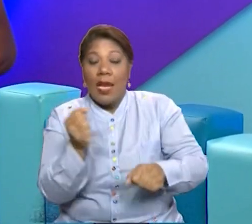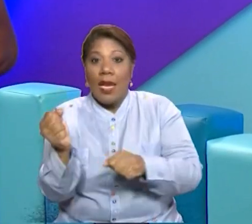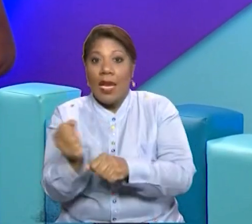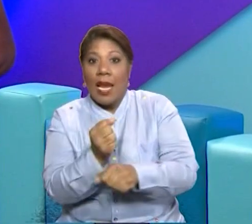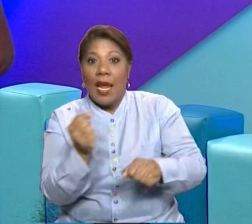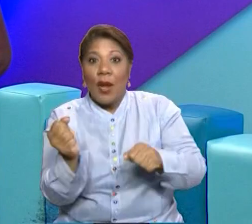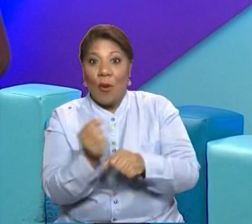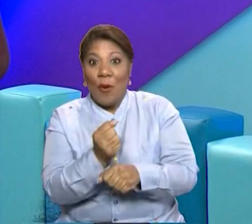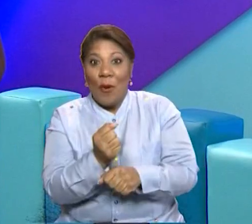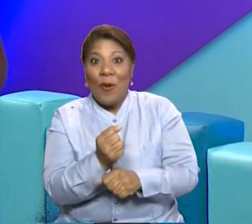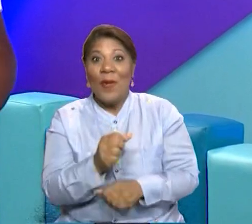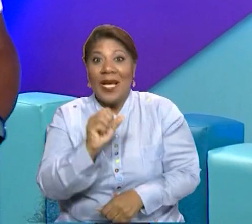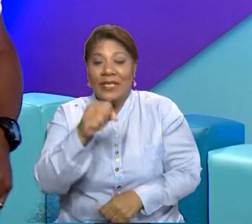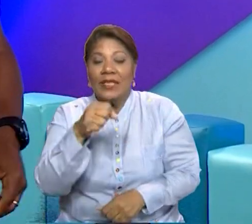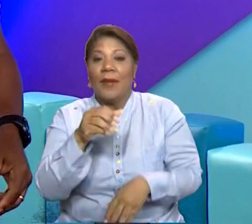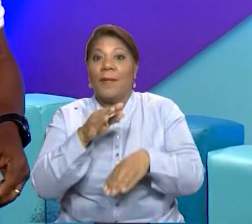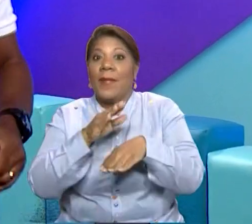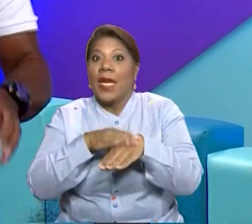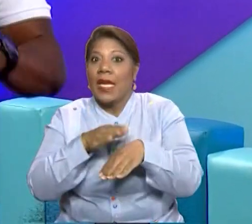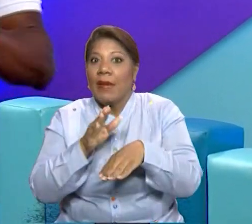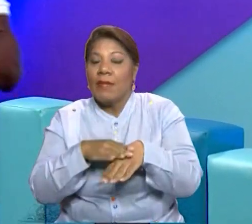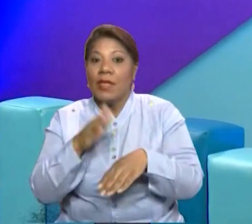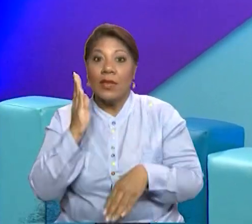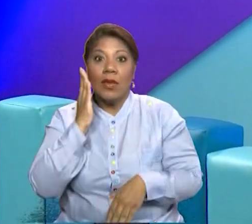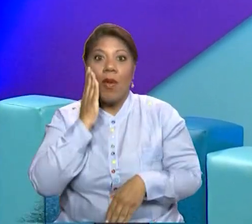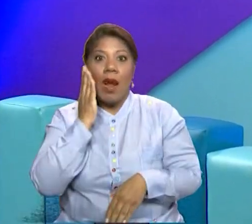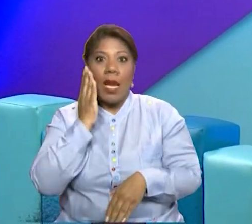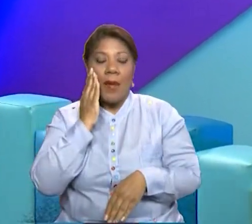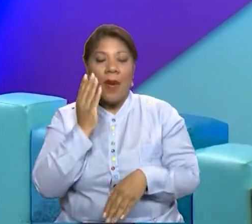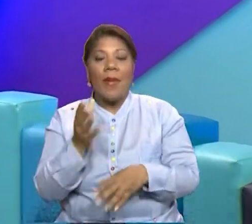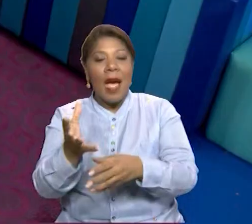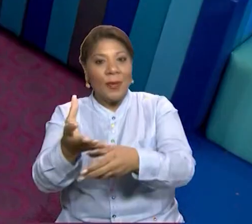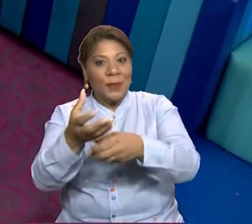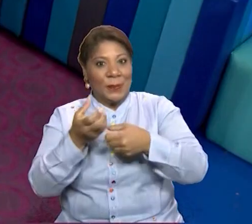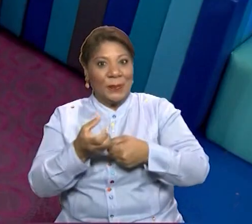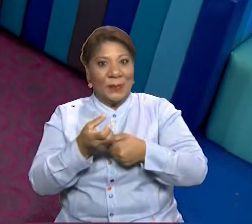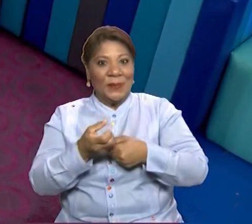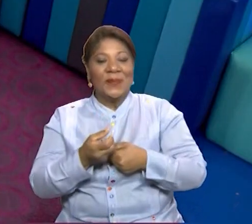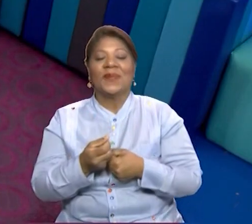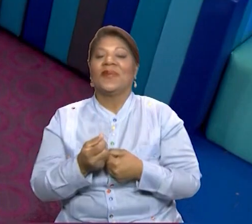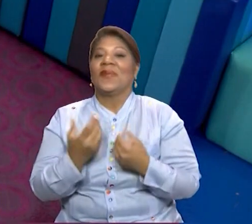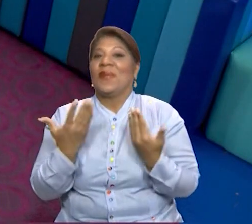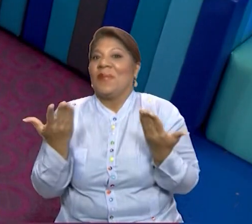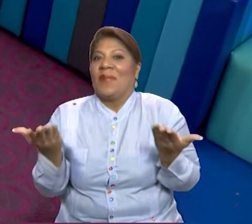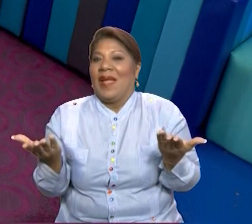tienen un palito de escoba en su casa, ¿verdad? Ok, vamos a buscarlo porque vamos a utilizarlo.